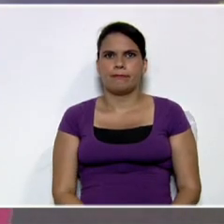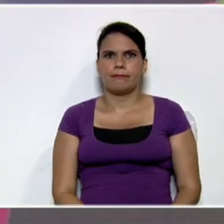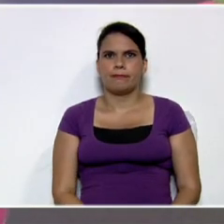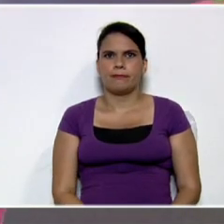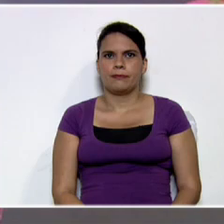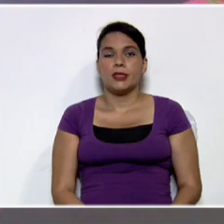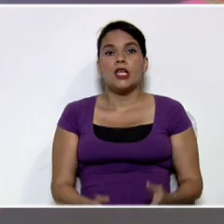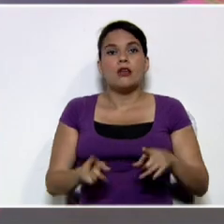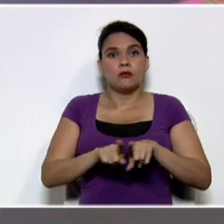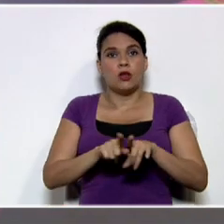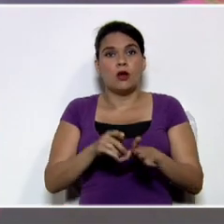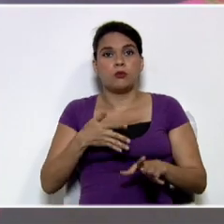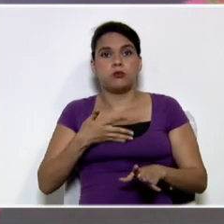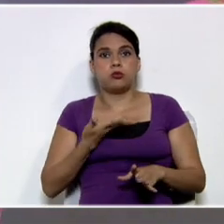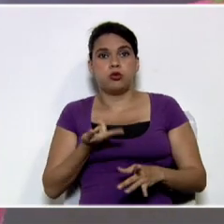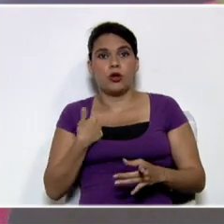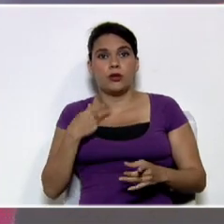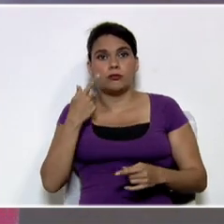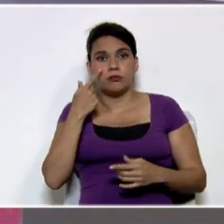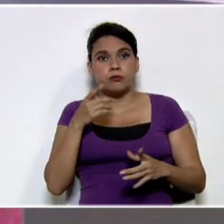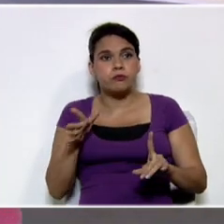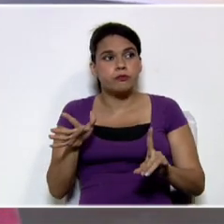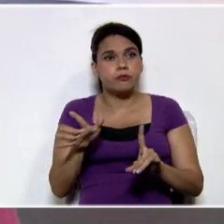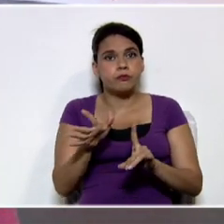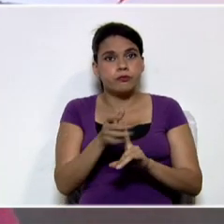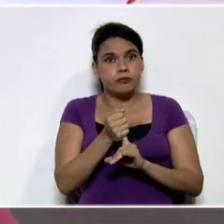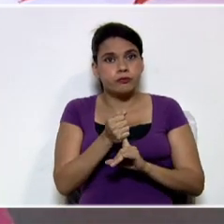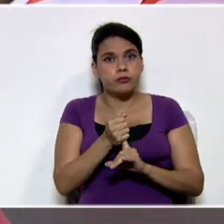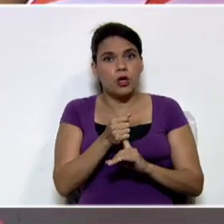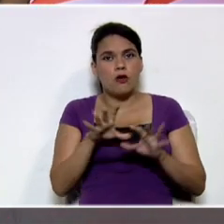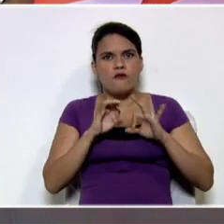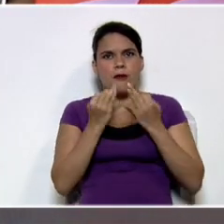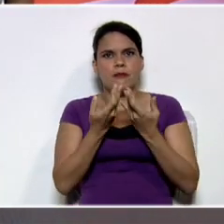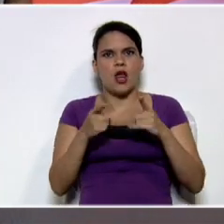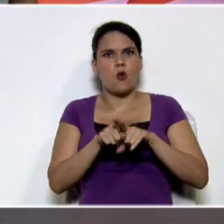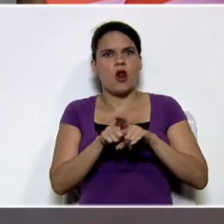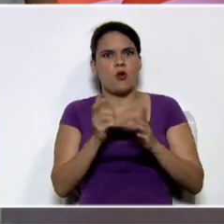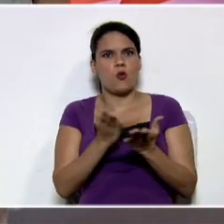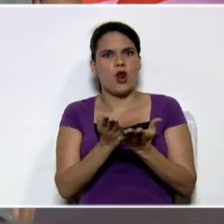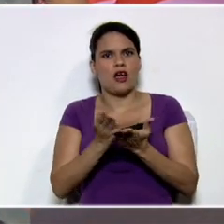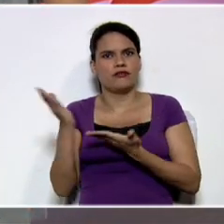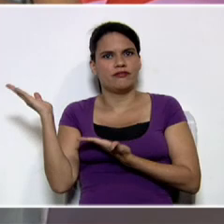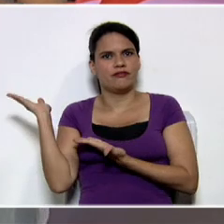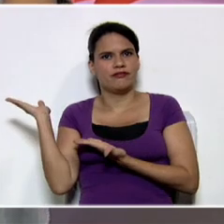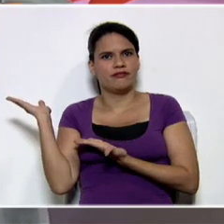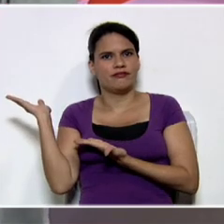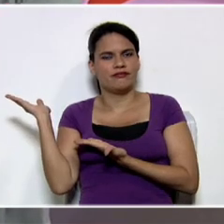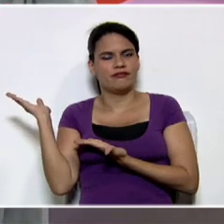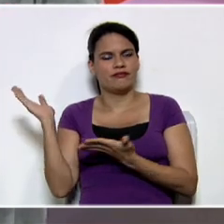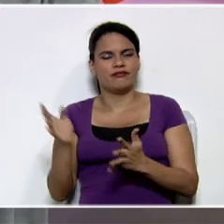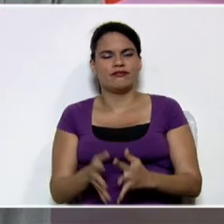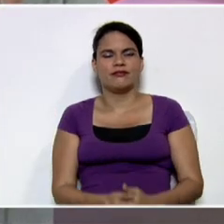me.gov.be. También puedes ingresar al enlace directo de tu programa de clases a distancia,